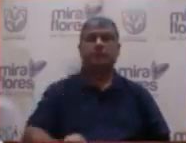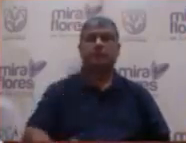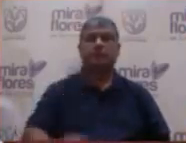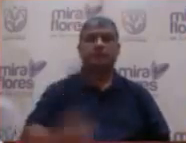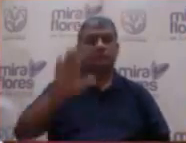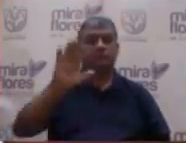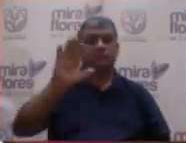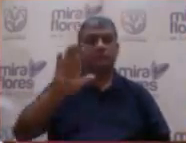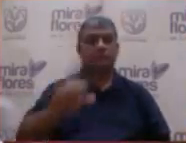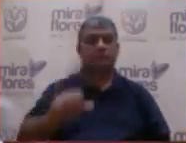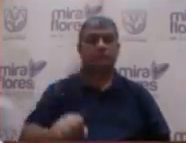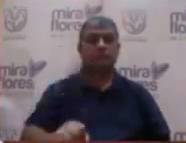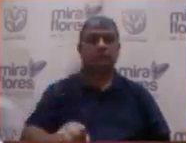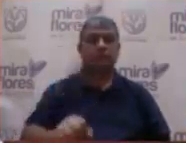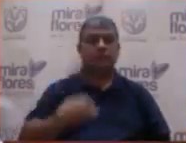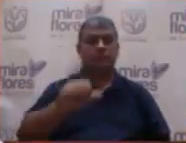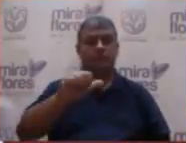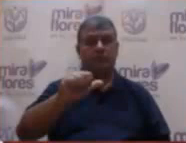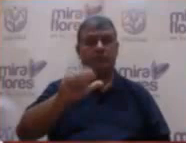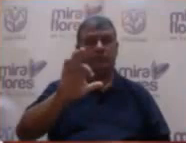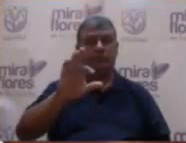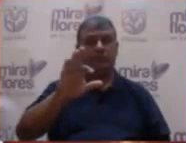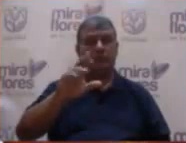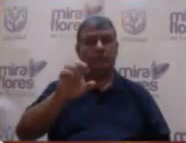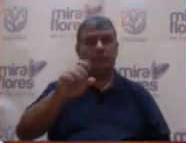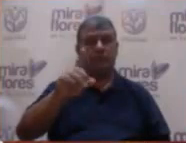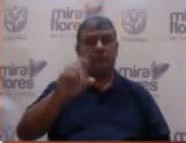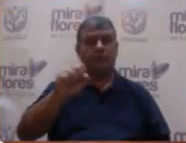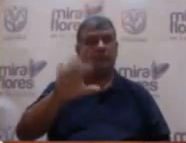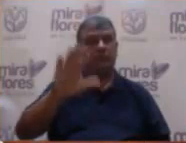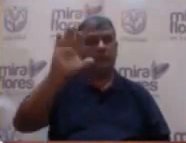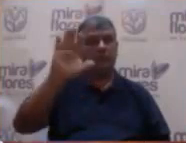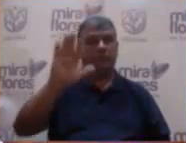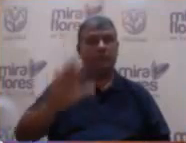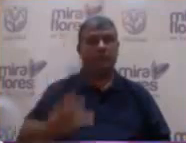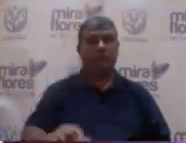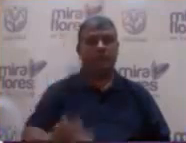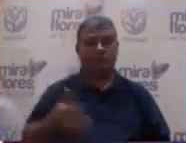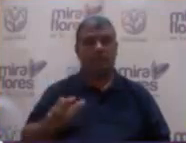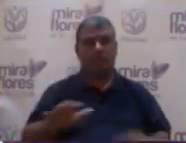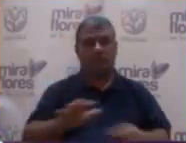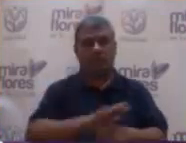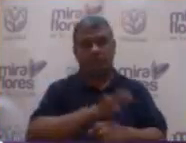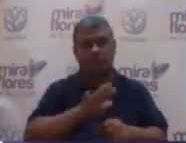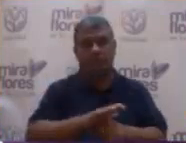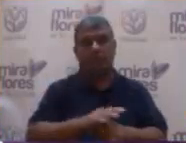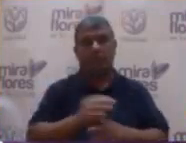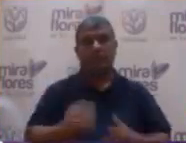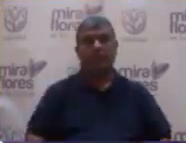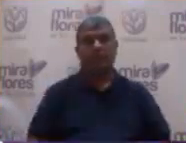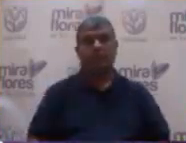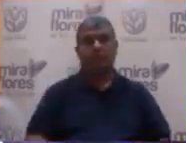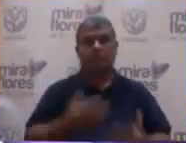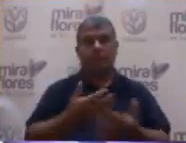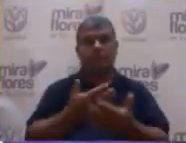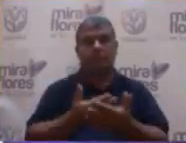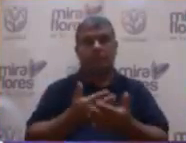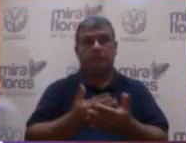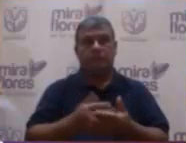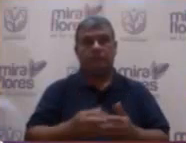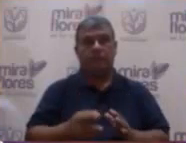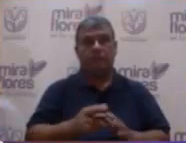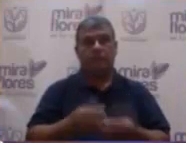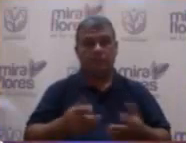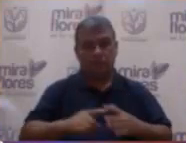Riego, señor Alfredo Sousa Locio. Hay quórum, señor alcalde. Muy bien, con el quórum